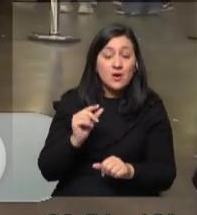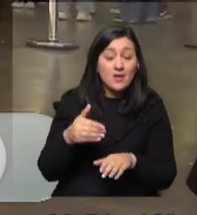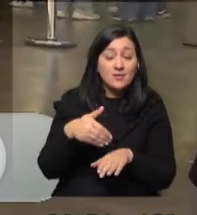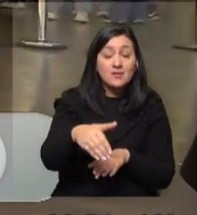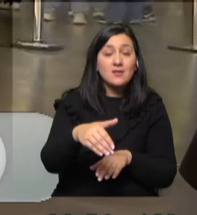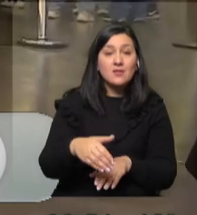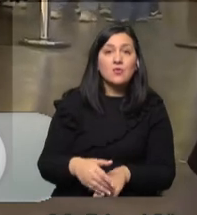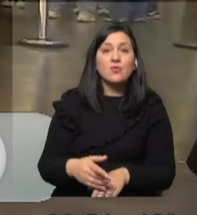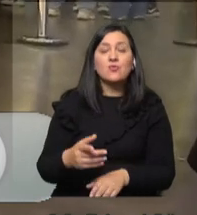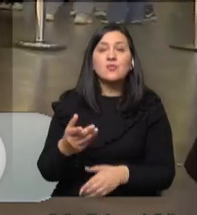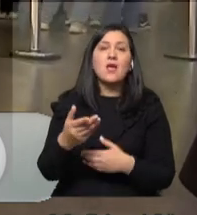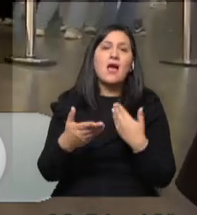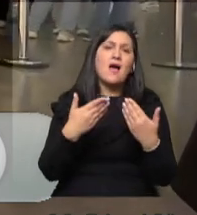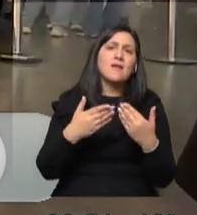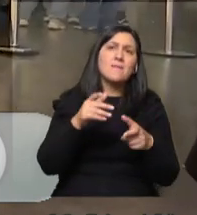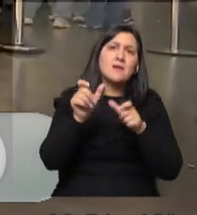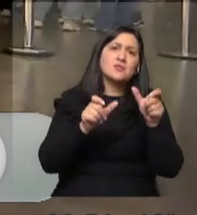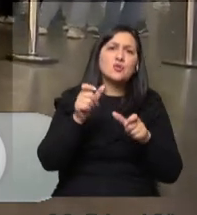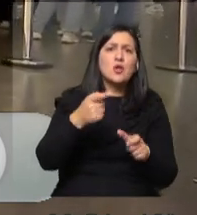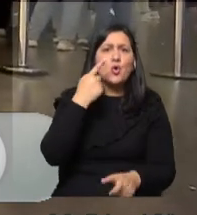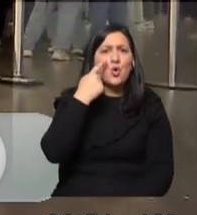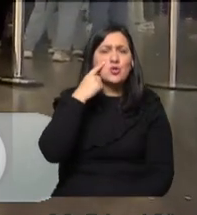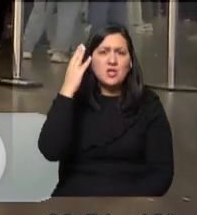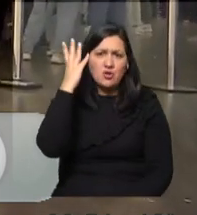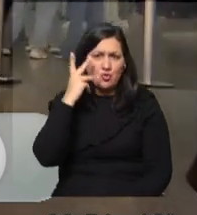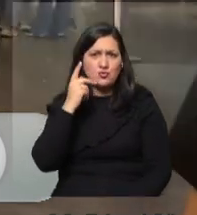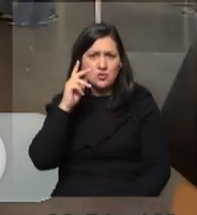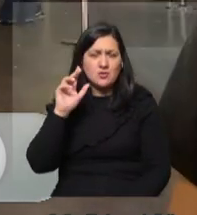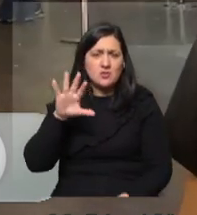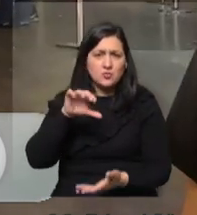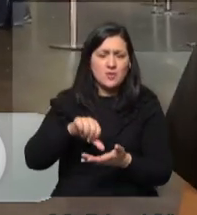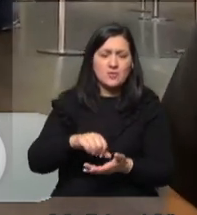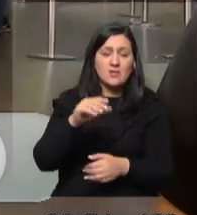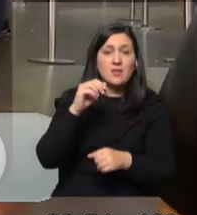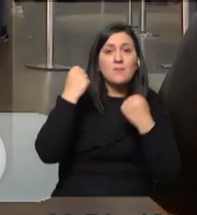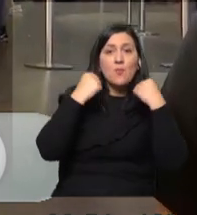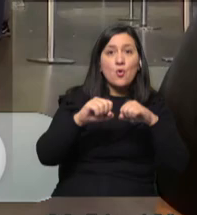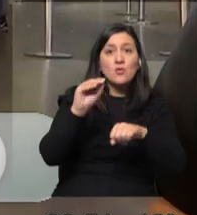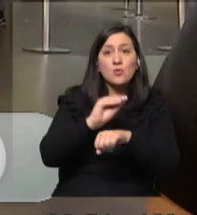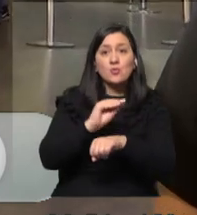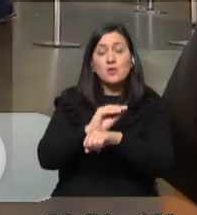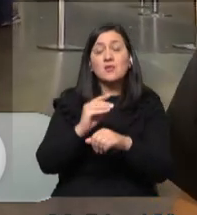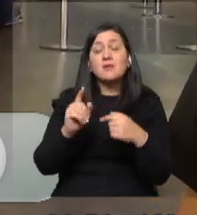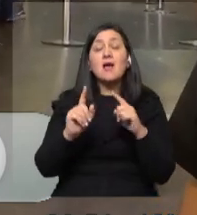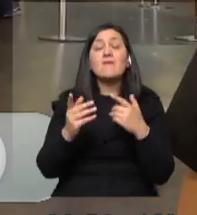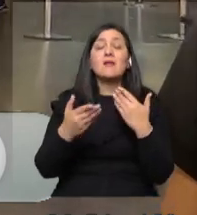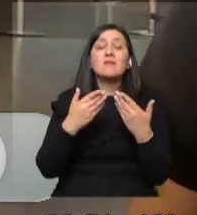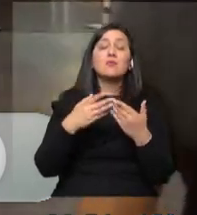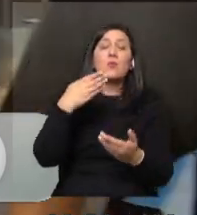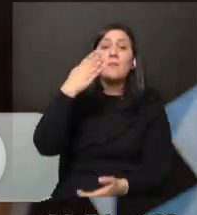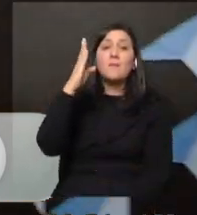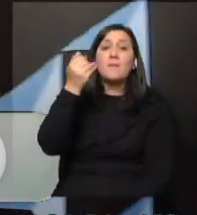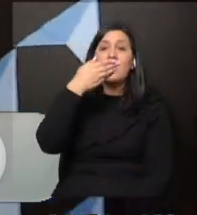habla influencers, donde habla personalidades reconocidas de nuestra sociedad, del deporte, de la cultura, vamos a hablar con Pablo Marroche, quien es